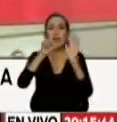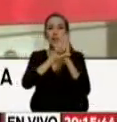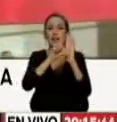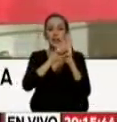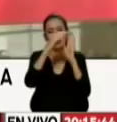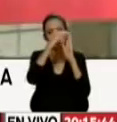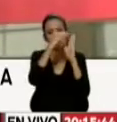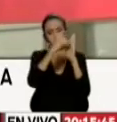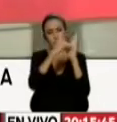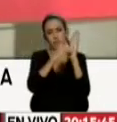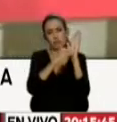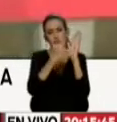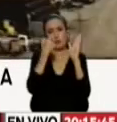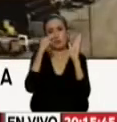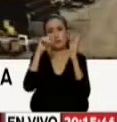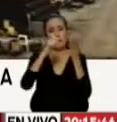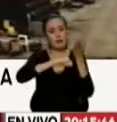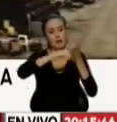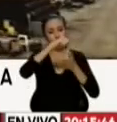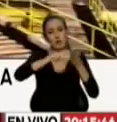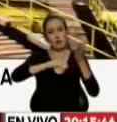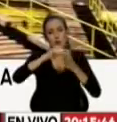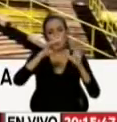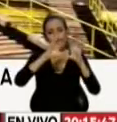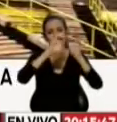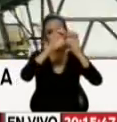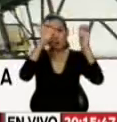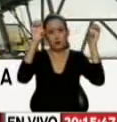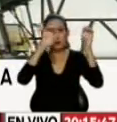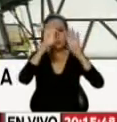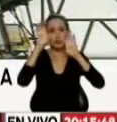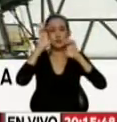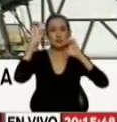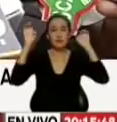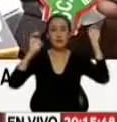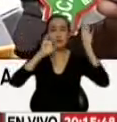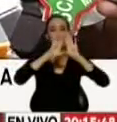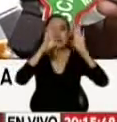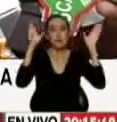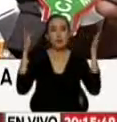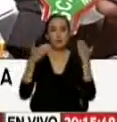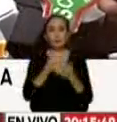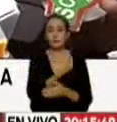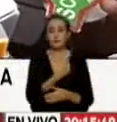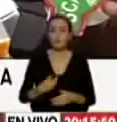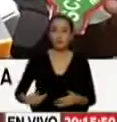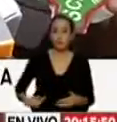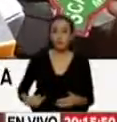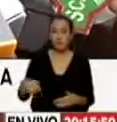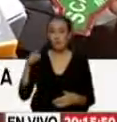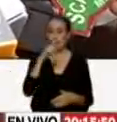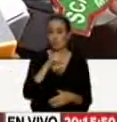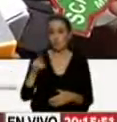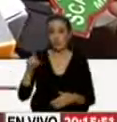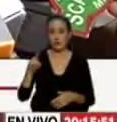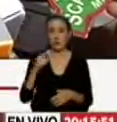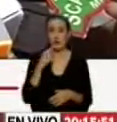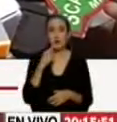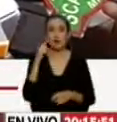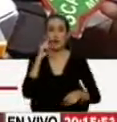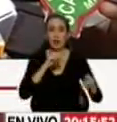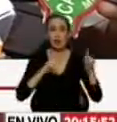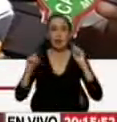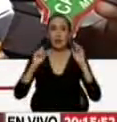para favorecer en contrataciones públicas en los sectores estratégicos. Como presidente de la República, él evacuó